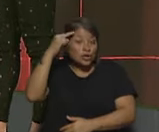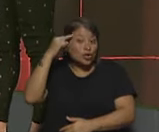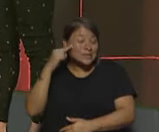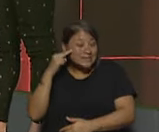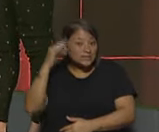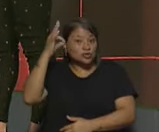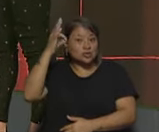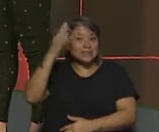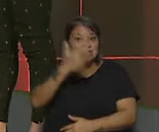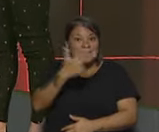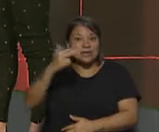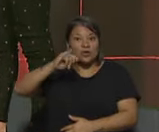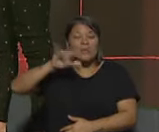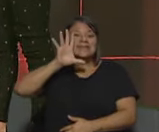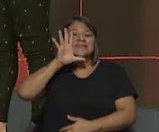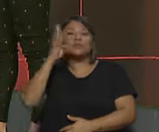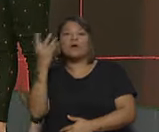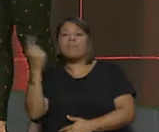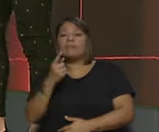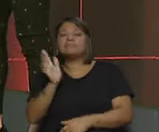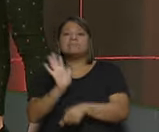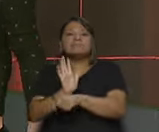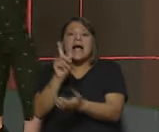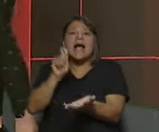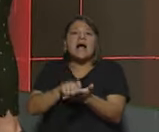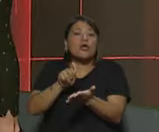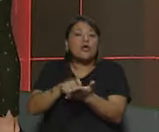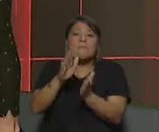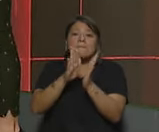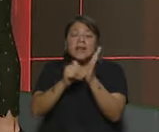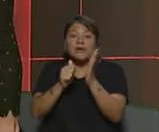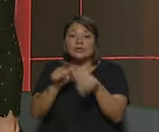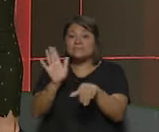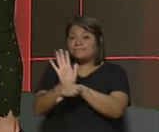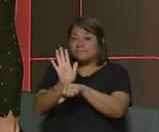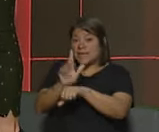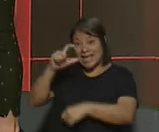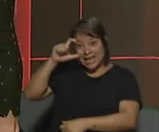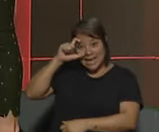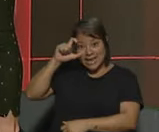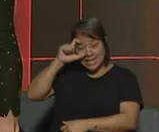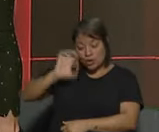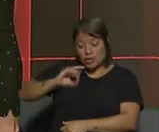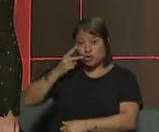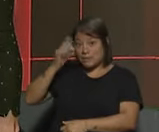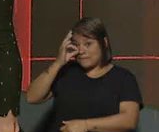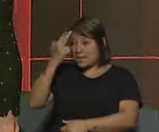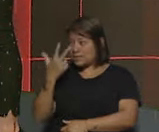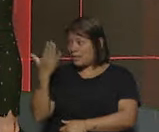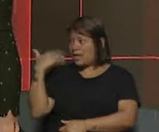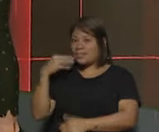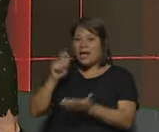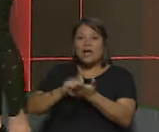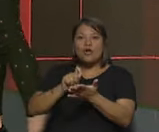93,54 por estamos hablando del arroz blanco esto significa que en enero del 2023 te costaba 200